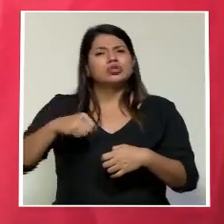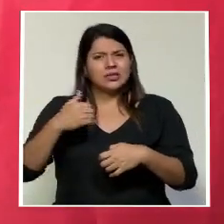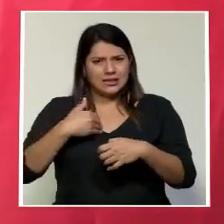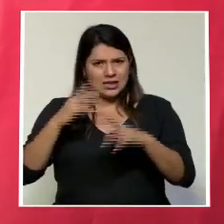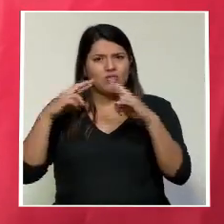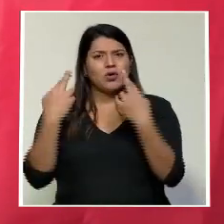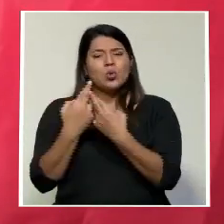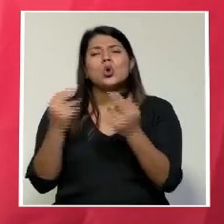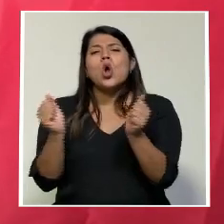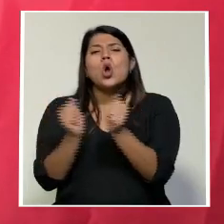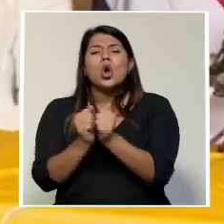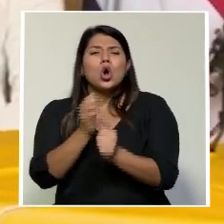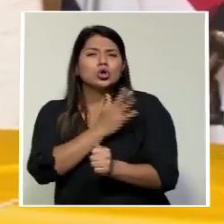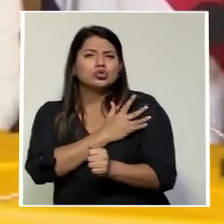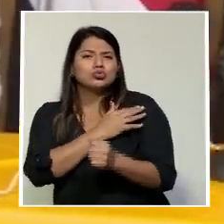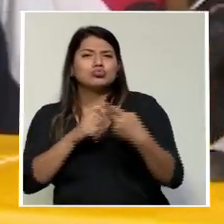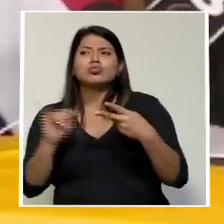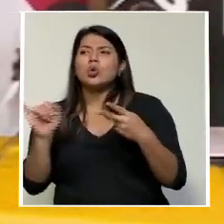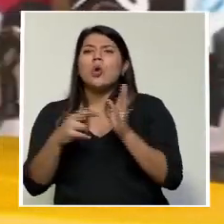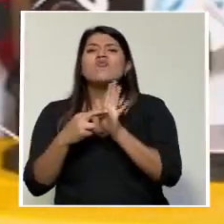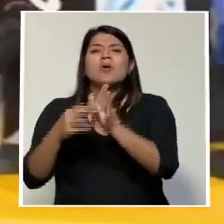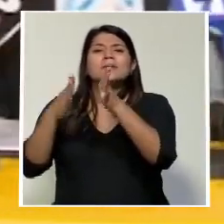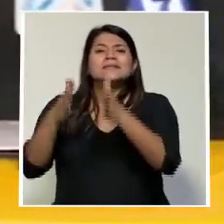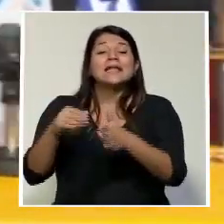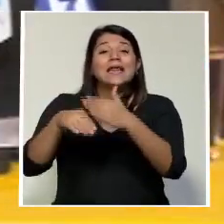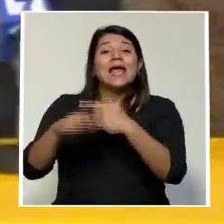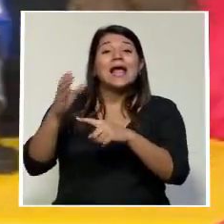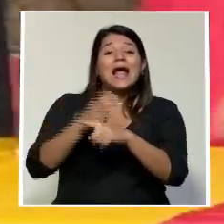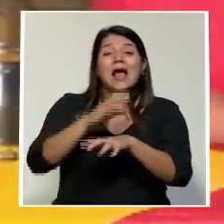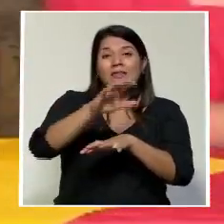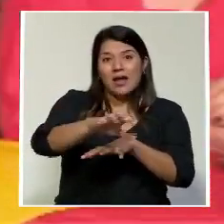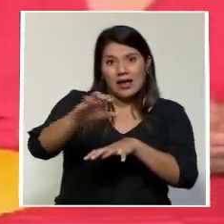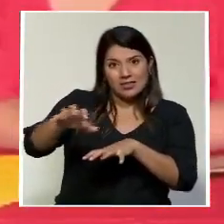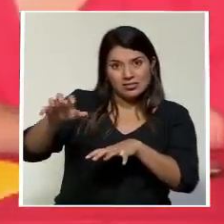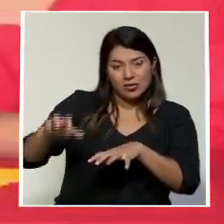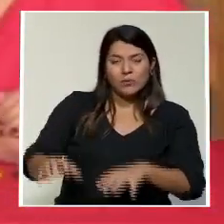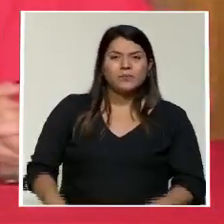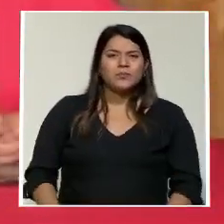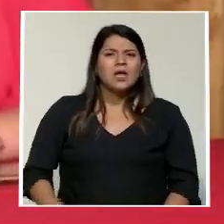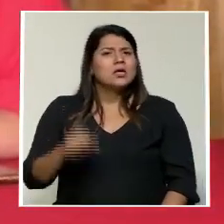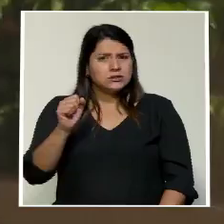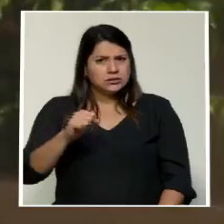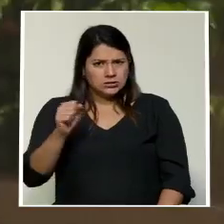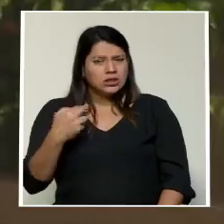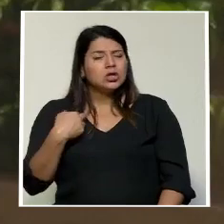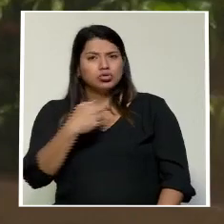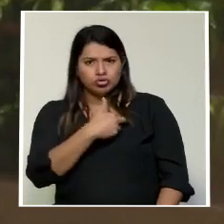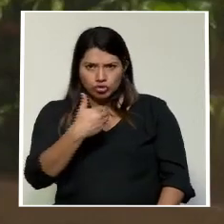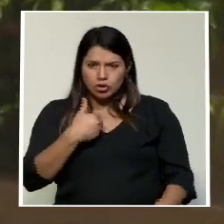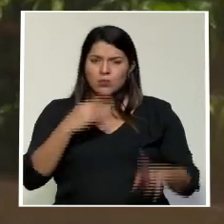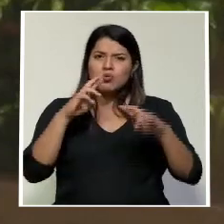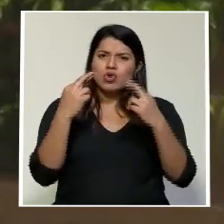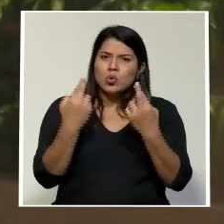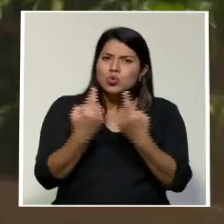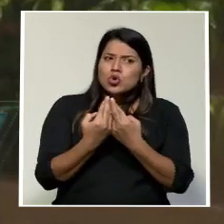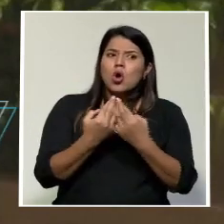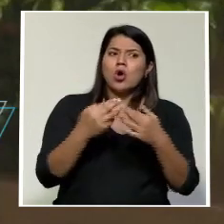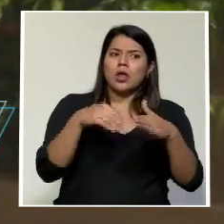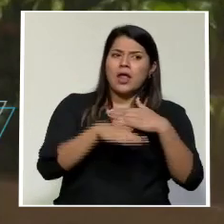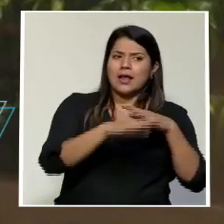Carolina Hidalgo como representantes cantonales. Sí, hay una serie de reuniones cantonales, distritales,